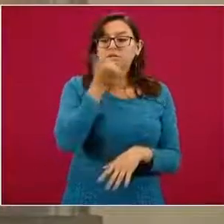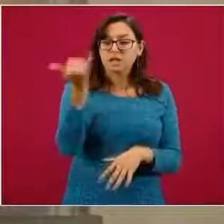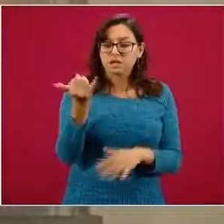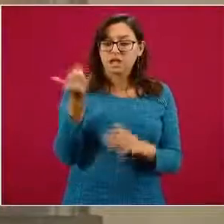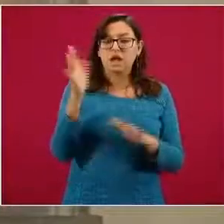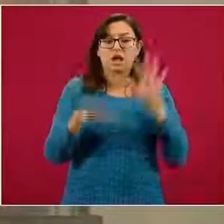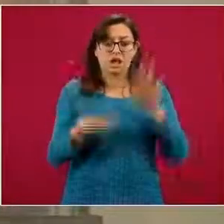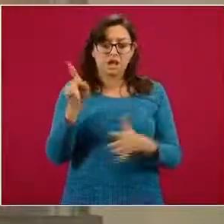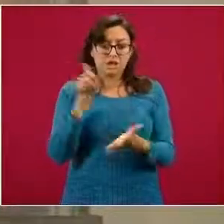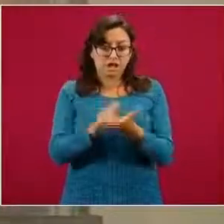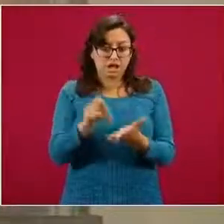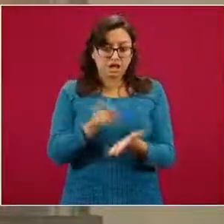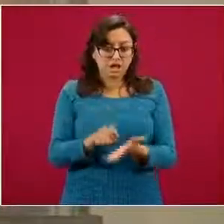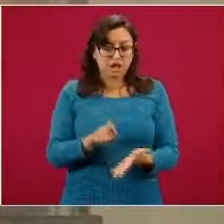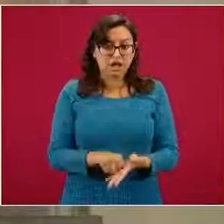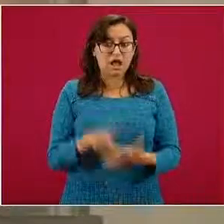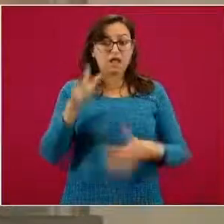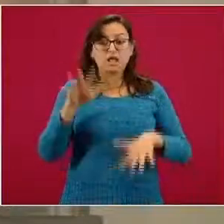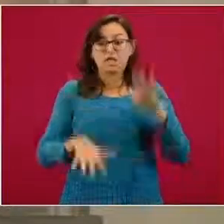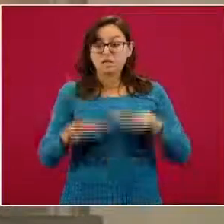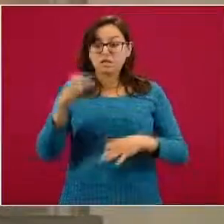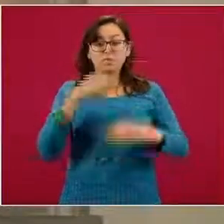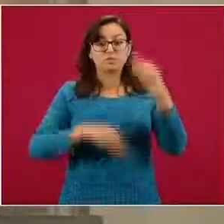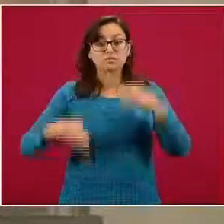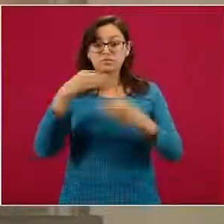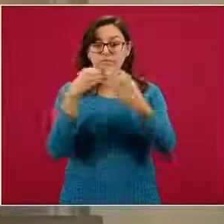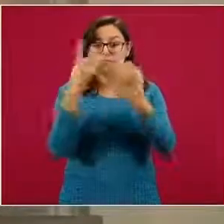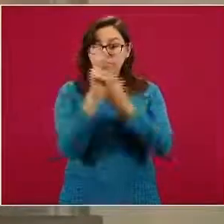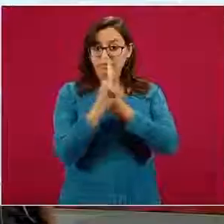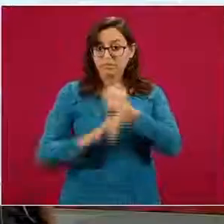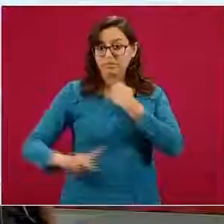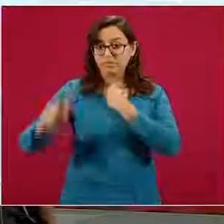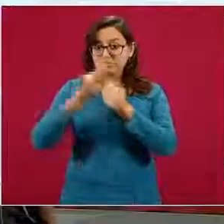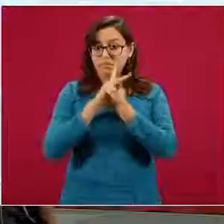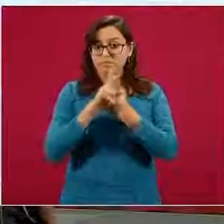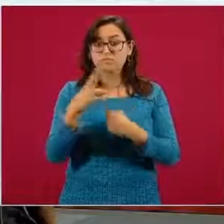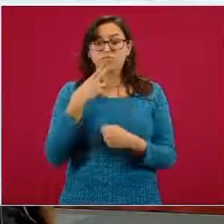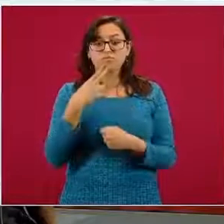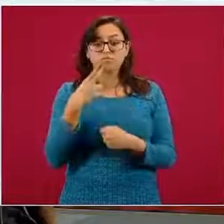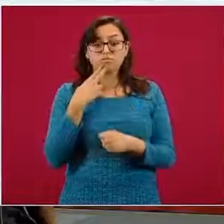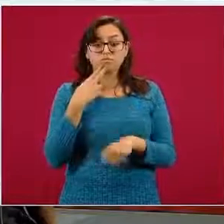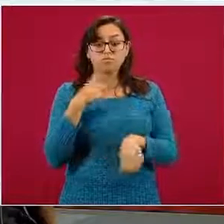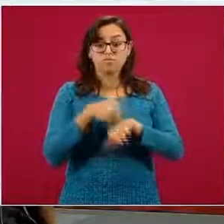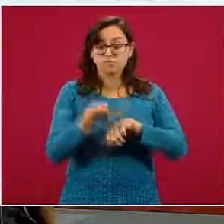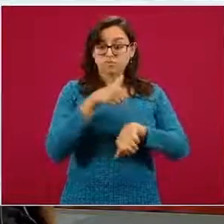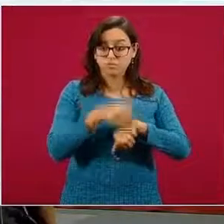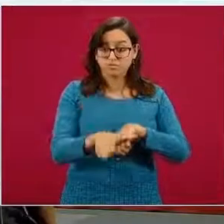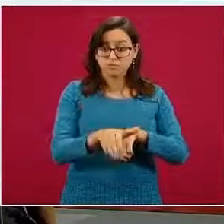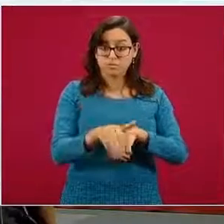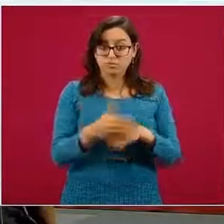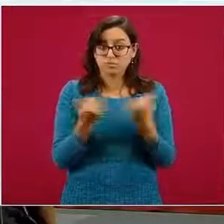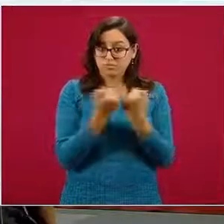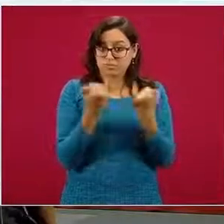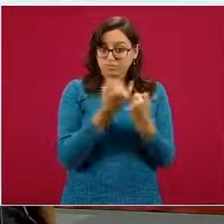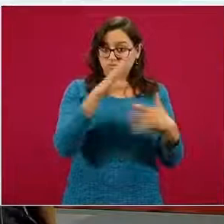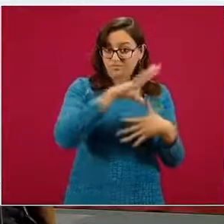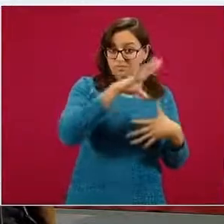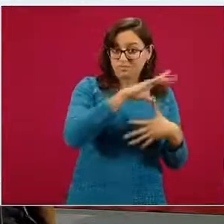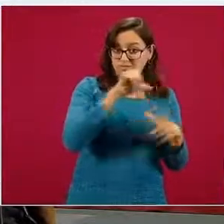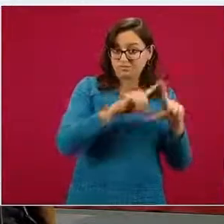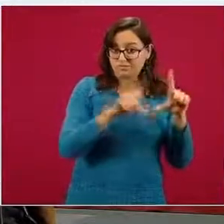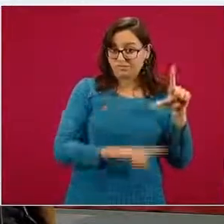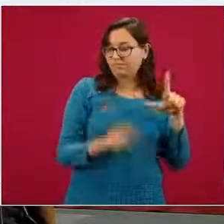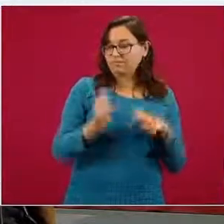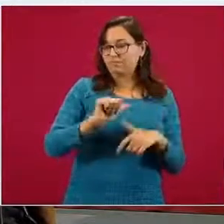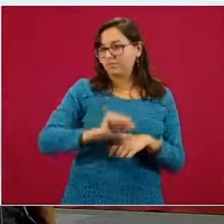tipográfico. Recordemos que no todos los países necesariamente utilizan los números como los utilizamos en México. Hay